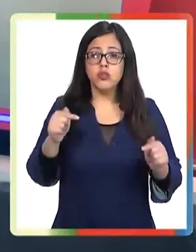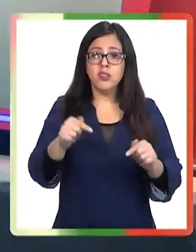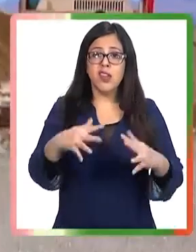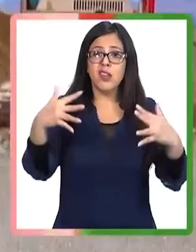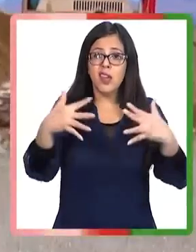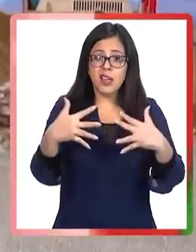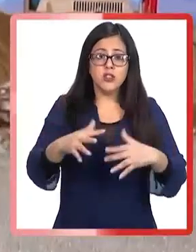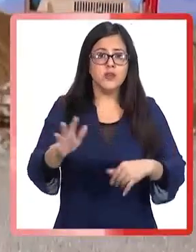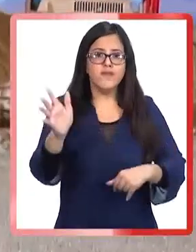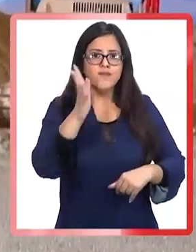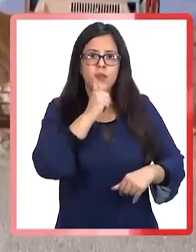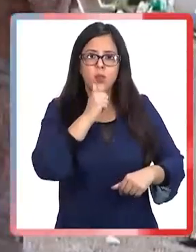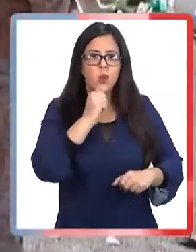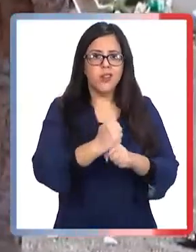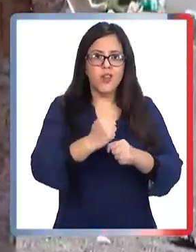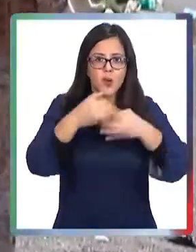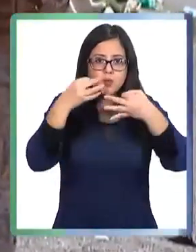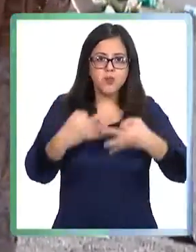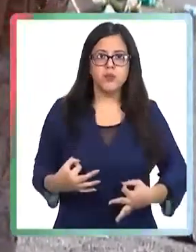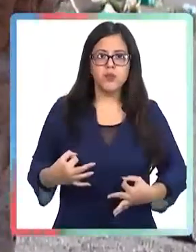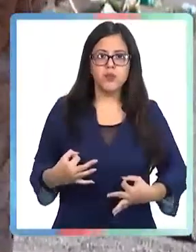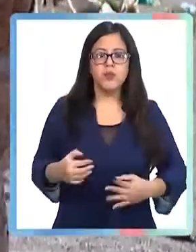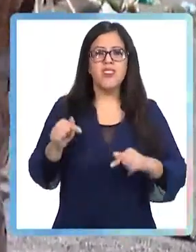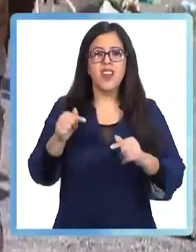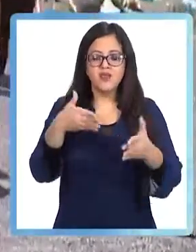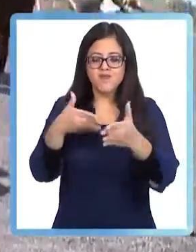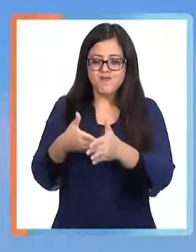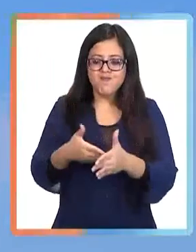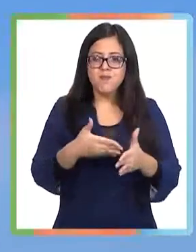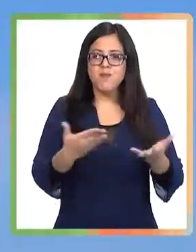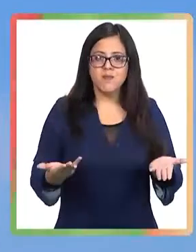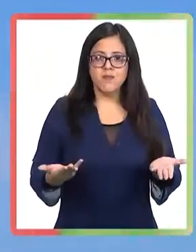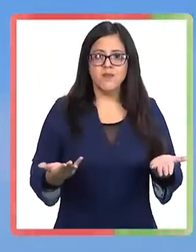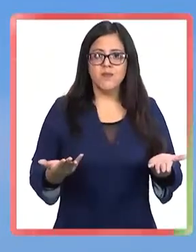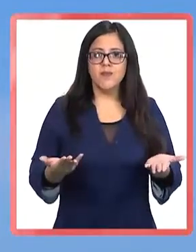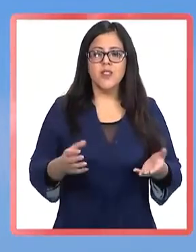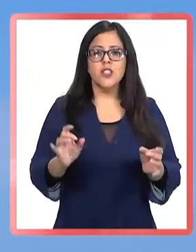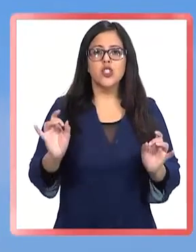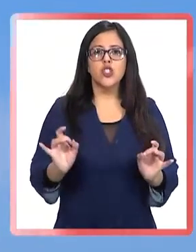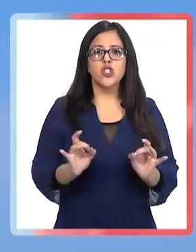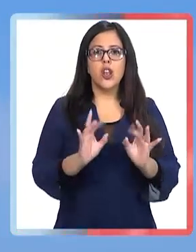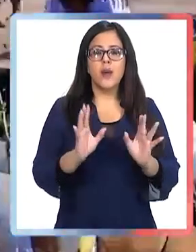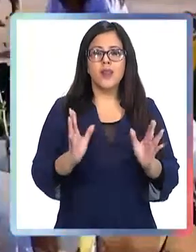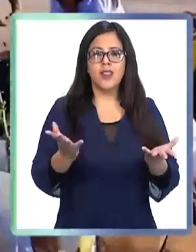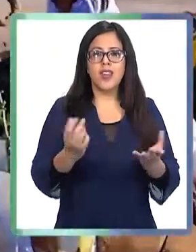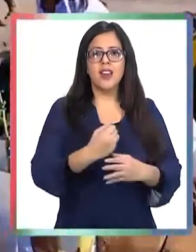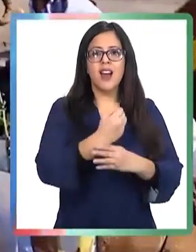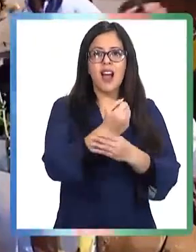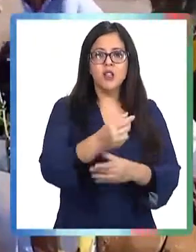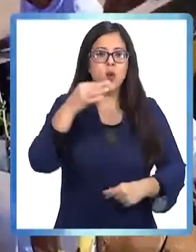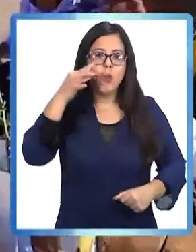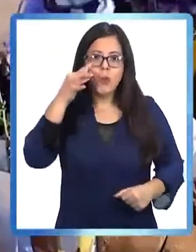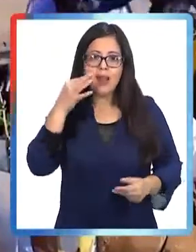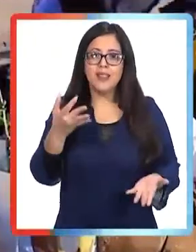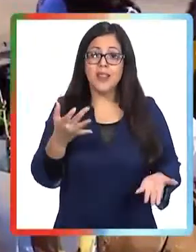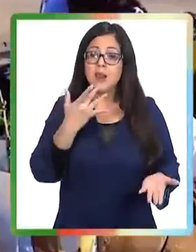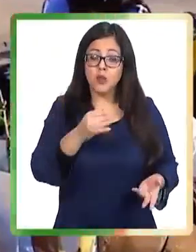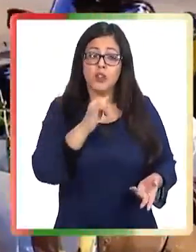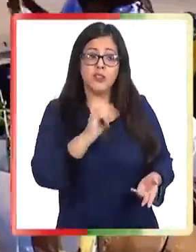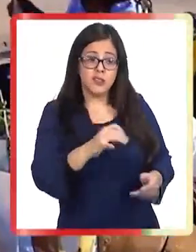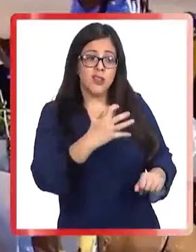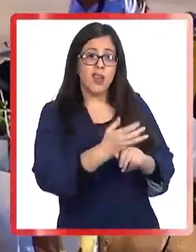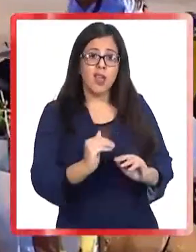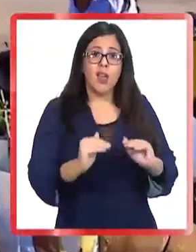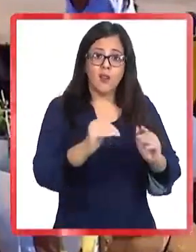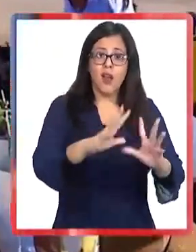entonces que el ejército no esté haciendo la totalidad de su trabajo y que se limite, como dice usted, a hacer, por ejemplo, labores humanitarias, ¿verdad? Porque si